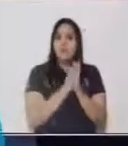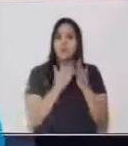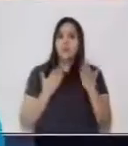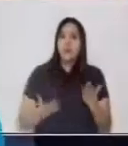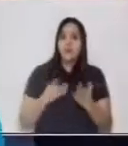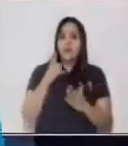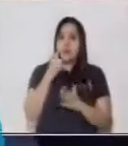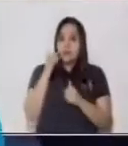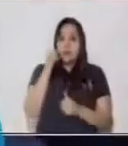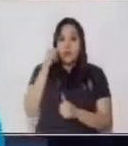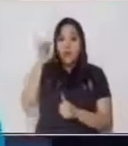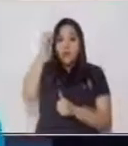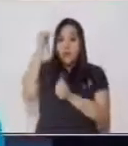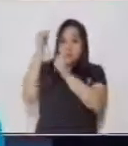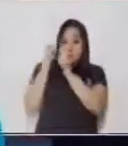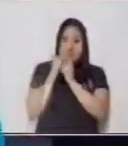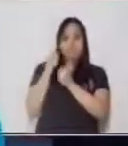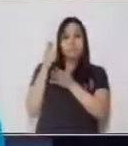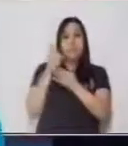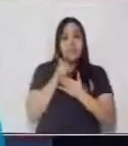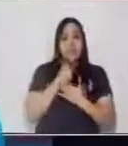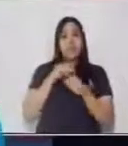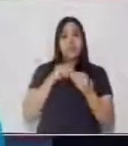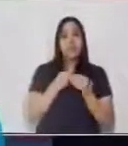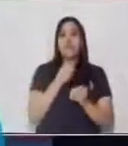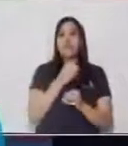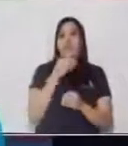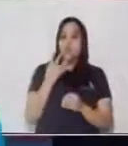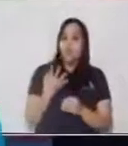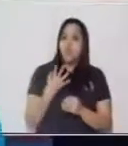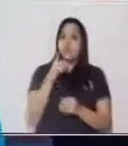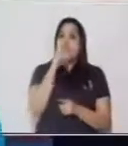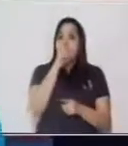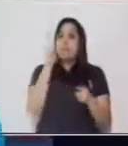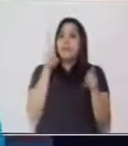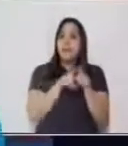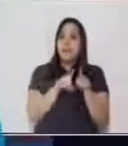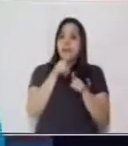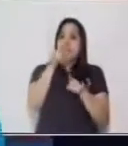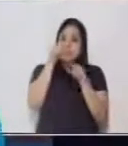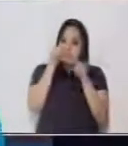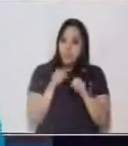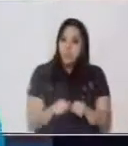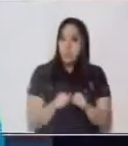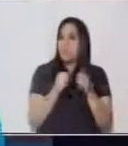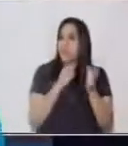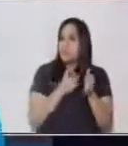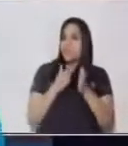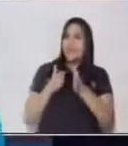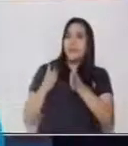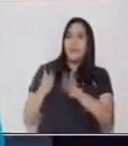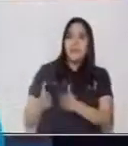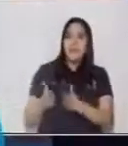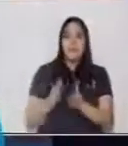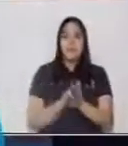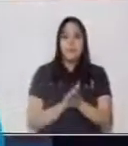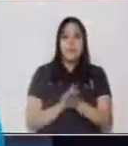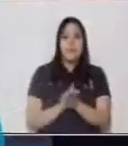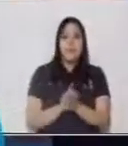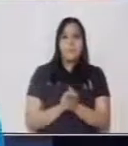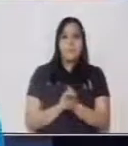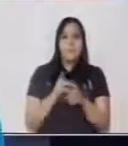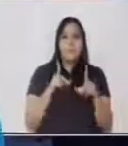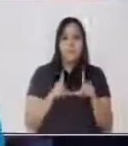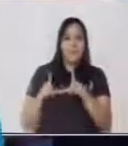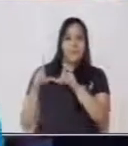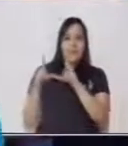algún adulto que esté en casa que te ayude con unos números y tú puedas colocarlos en una tabla de posición. Ahora,